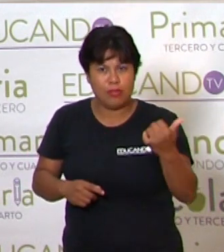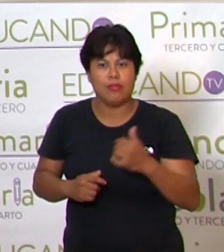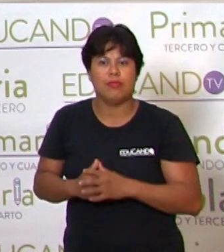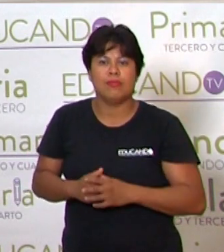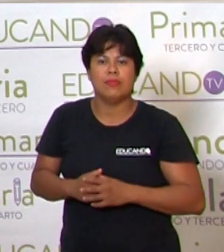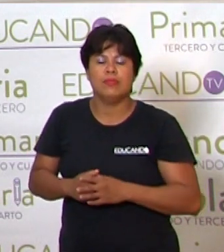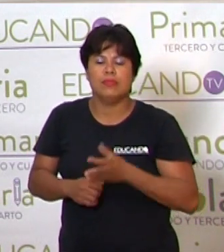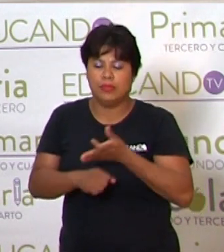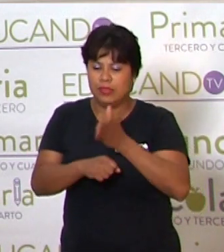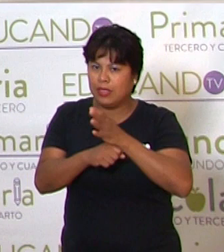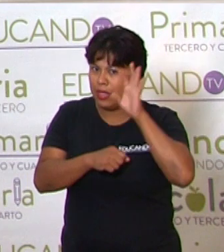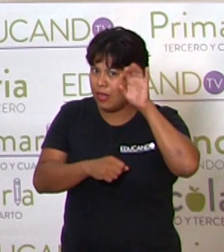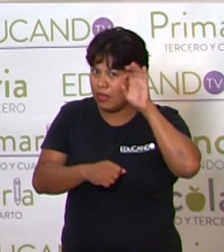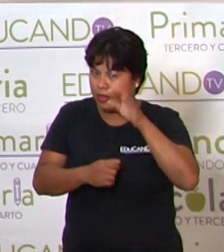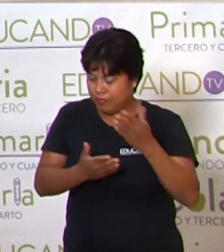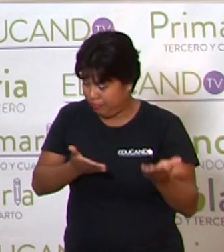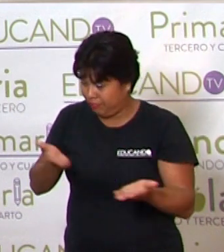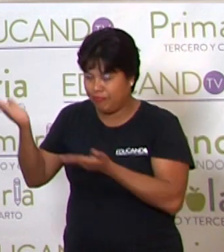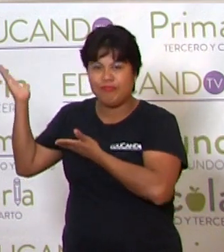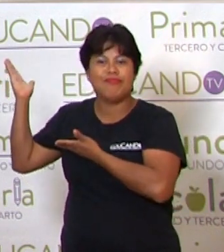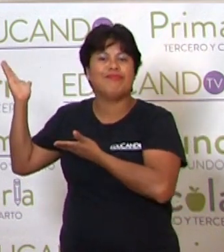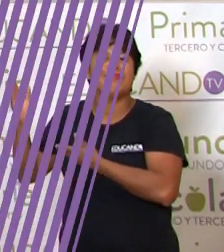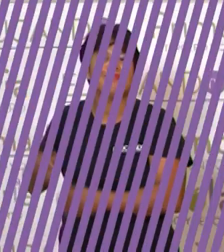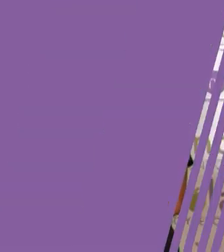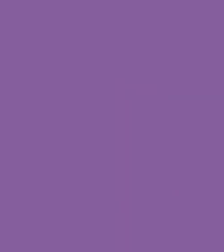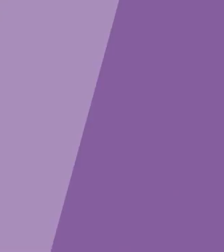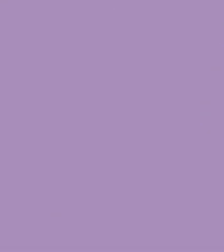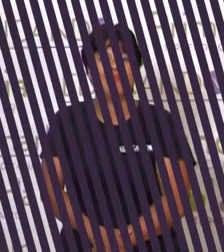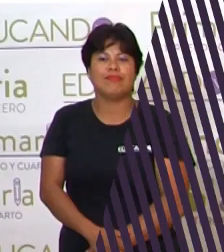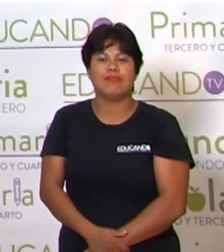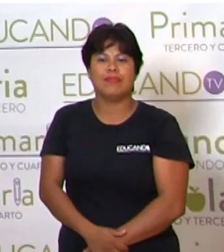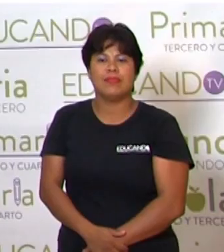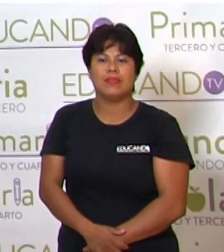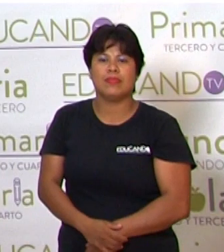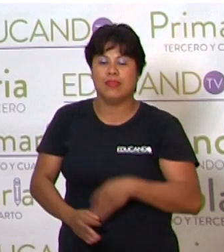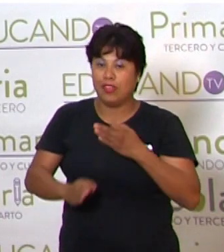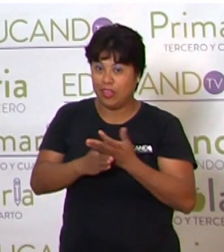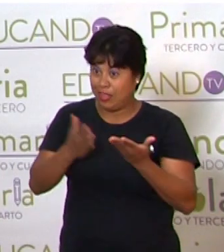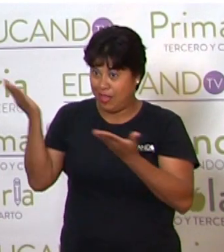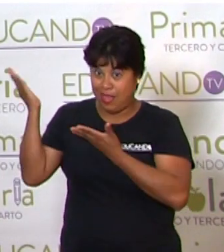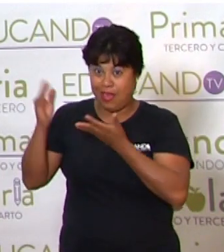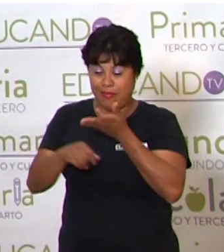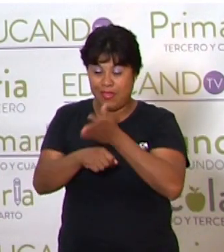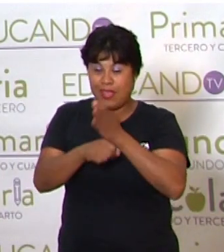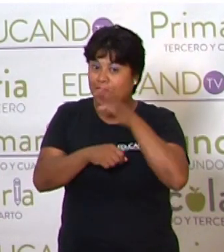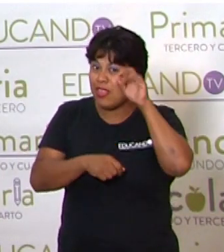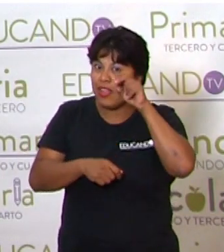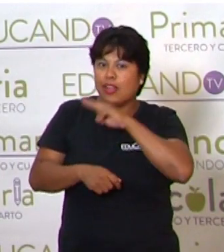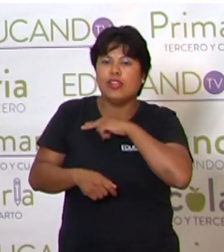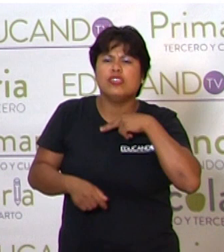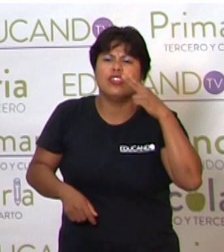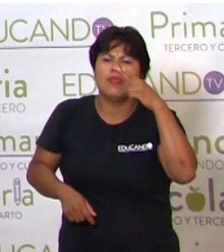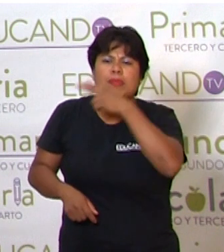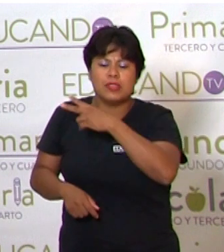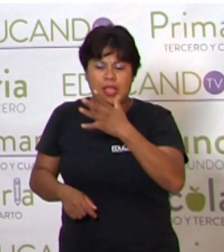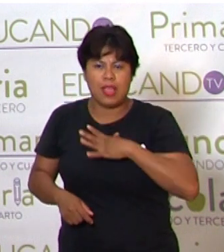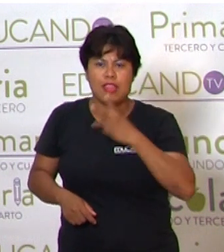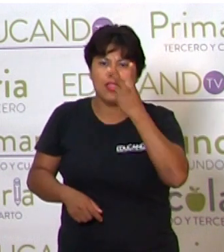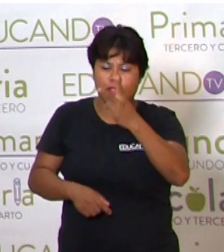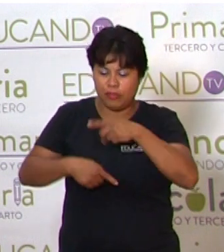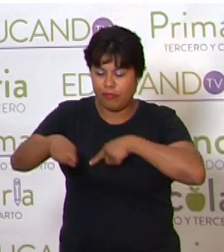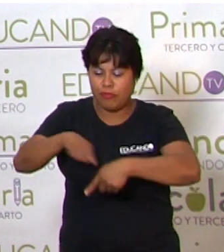otra caricatura. Adelante, por favor. Aquí en esta caricatura estamos viendo a